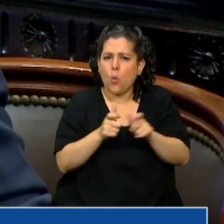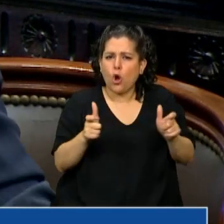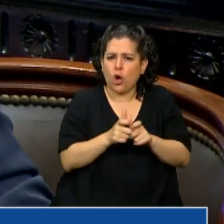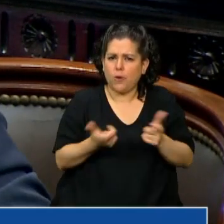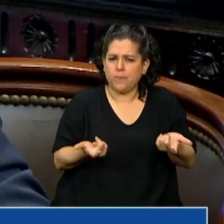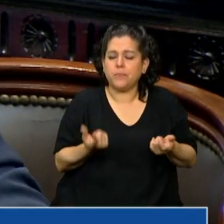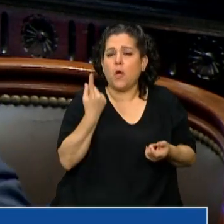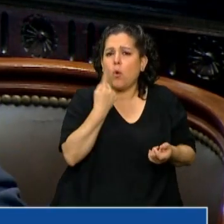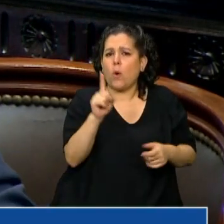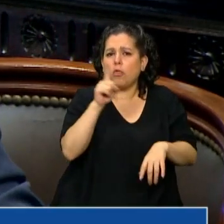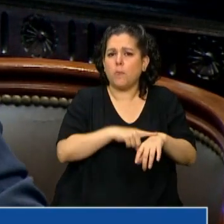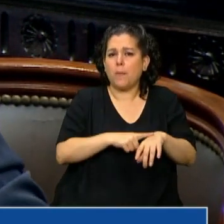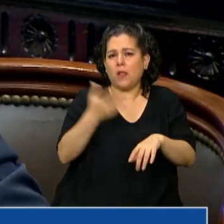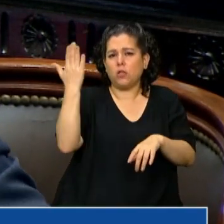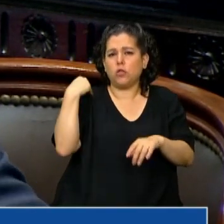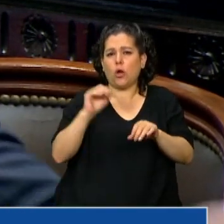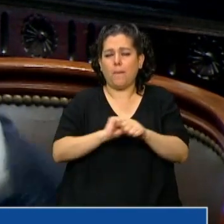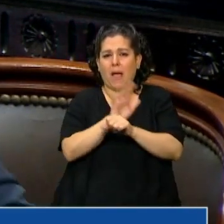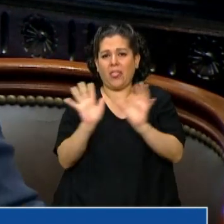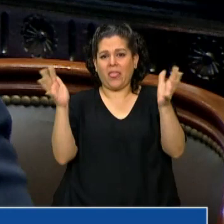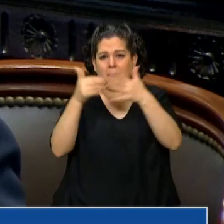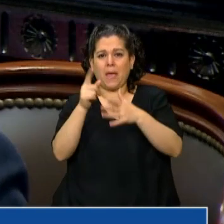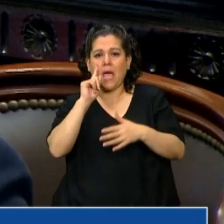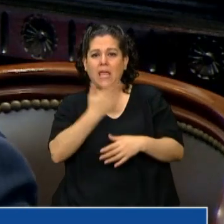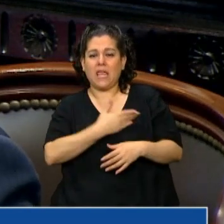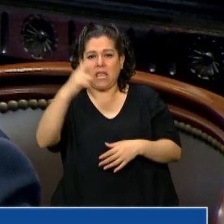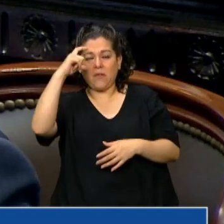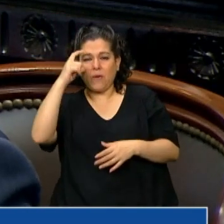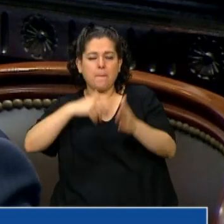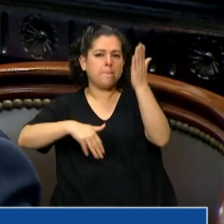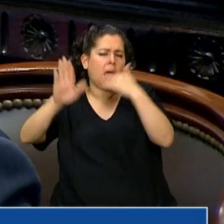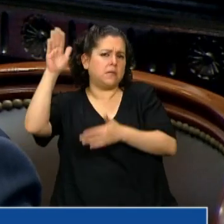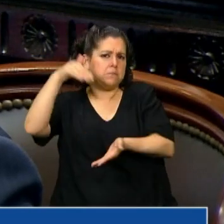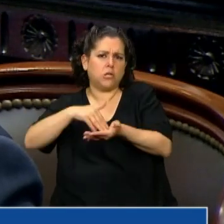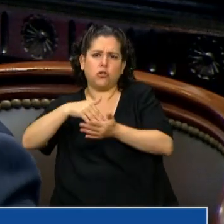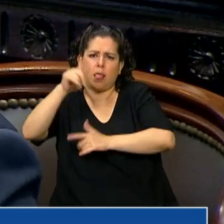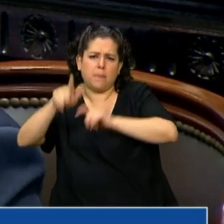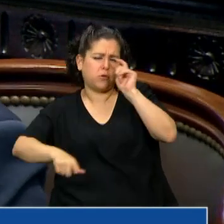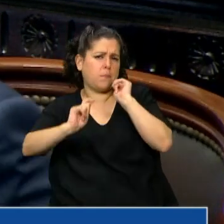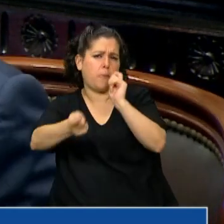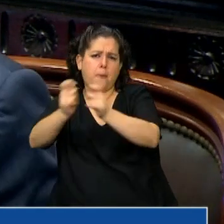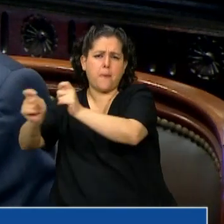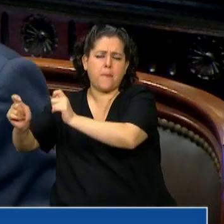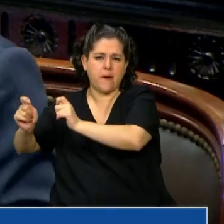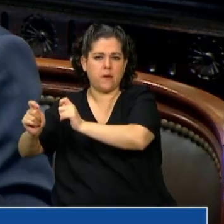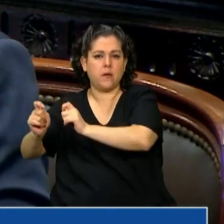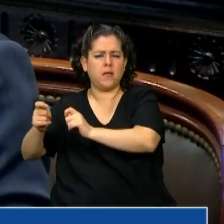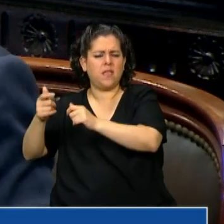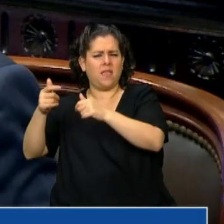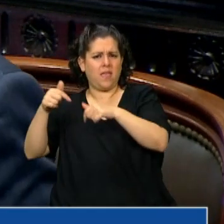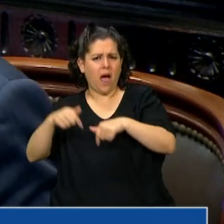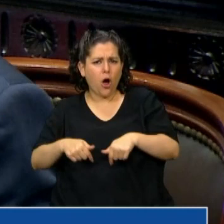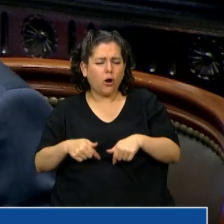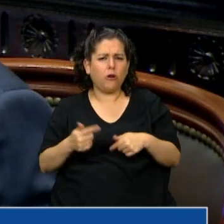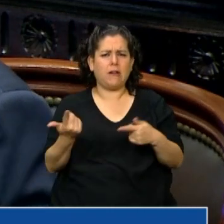Cuando se dio el IFE durante la pandemia fue a muchos más millones de personas. Y entonces acá se